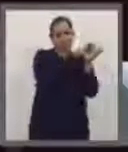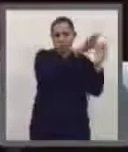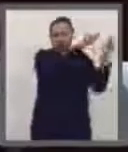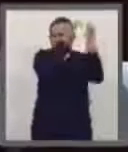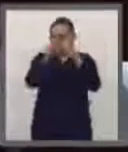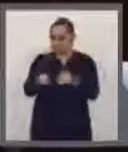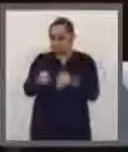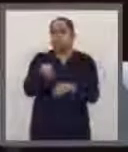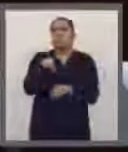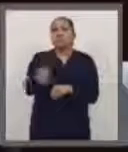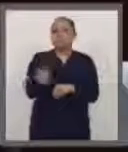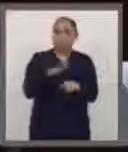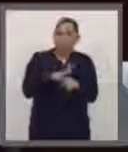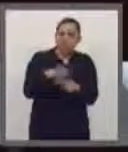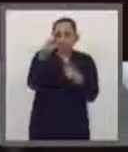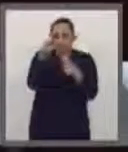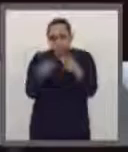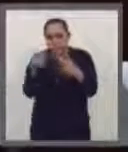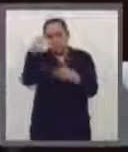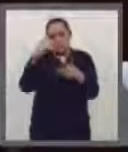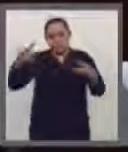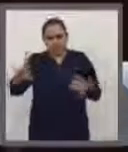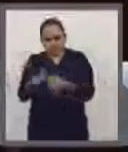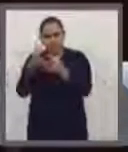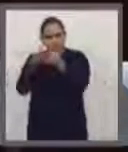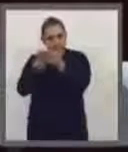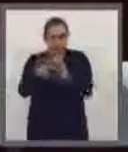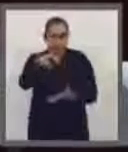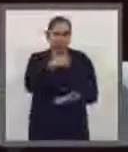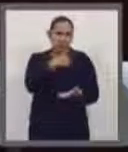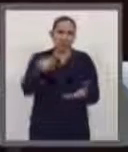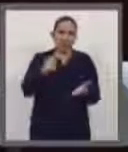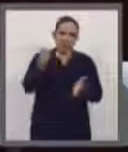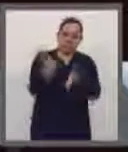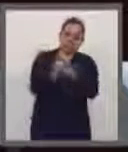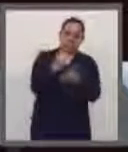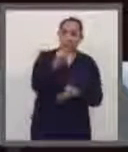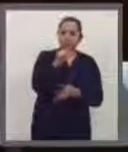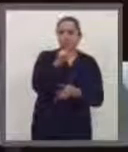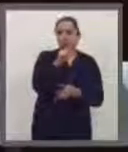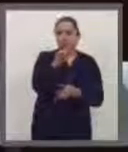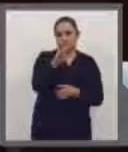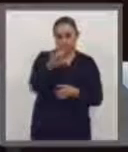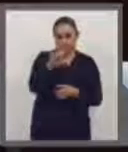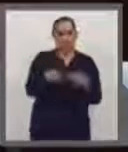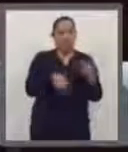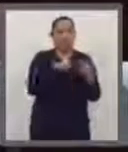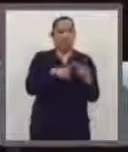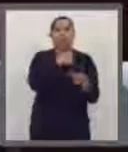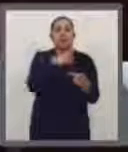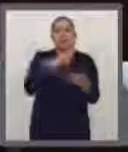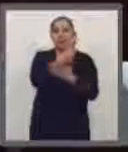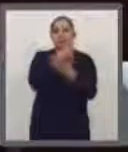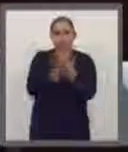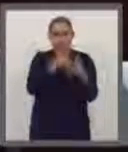los requisitos de revalidación, eliminando la apostilla de los documentos, la entrega de planes y programas de estudio